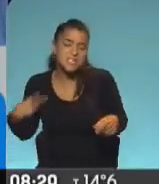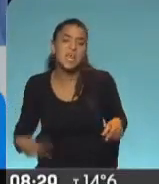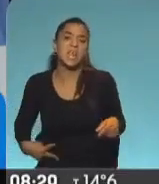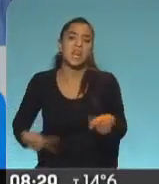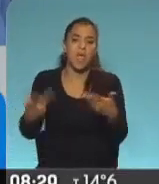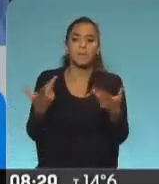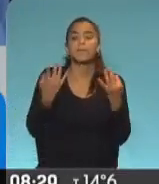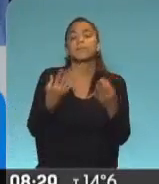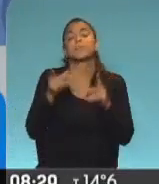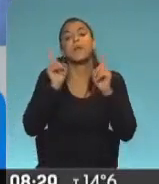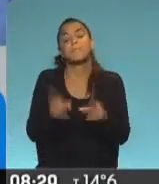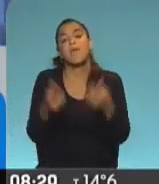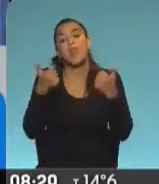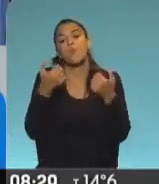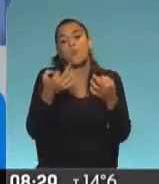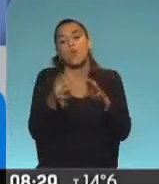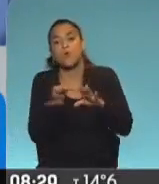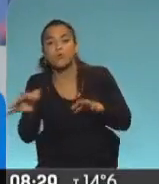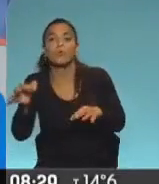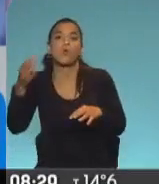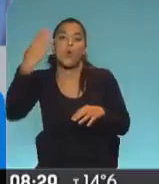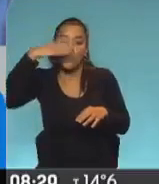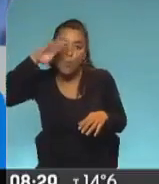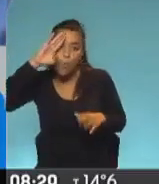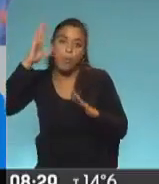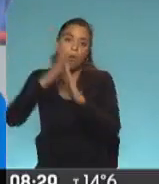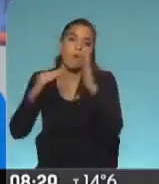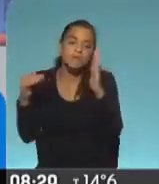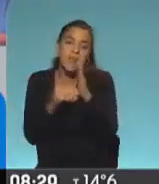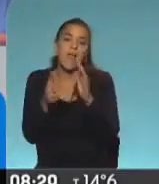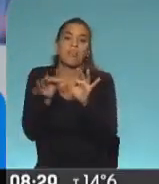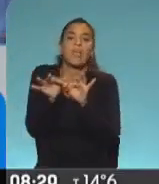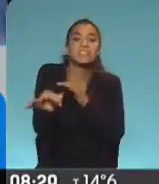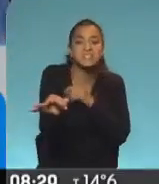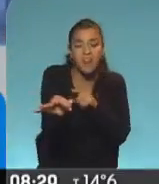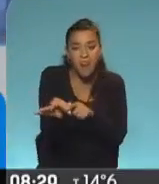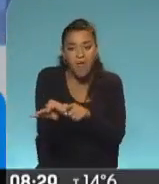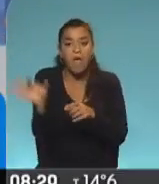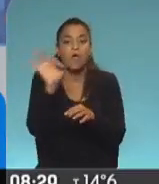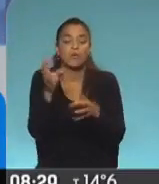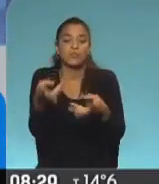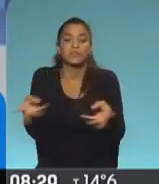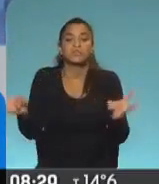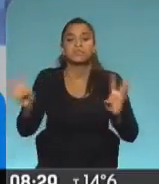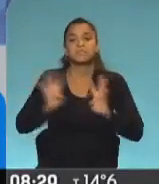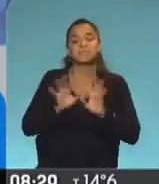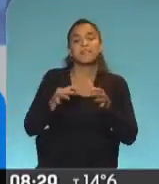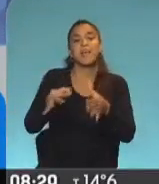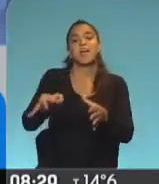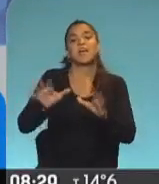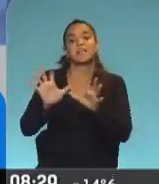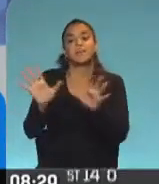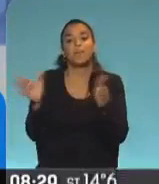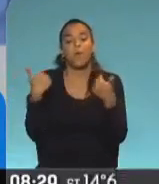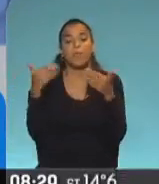ventaja que es una isla, siempre lo dijimos acá, Cuba, Nueva Zelanda, los países que son islas o están aislados geográficamente tienen la ventaja de poder